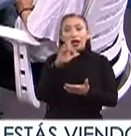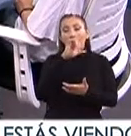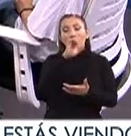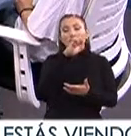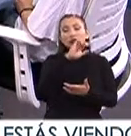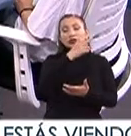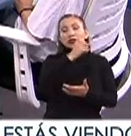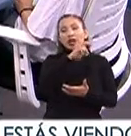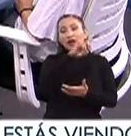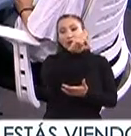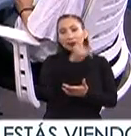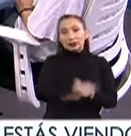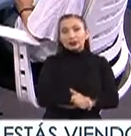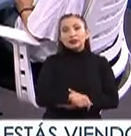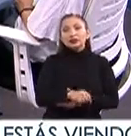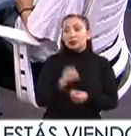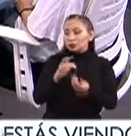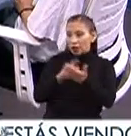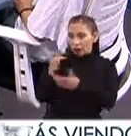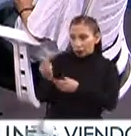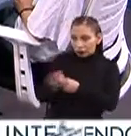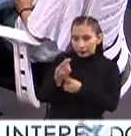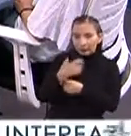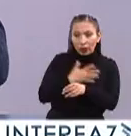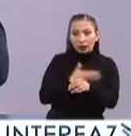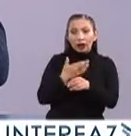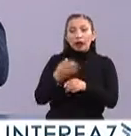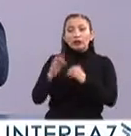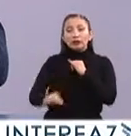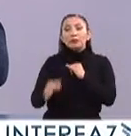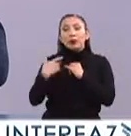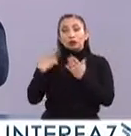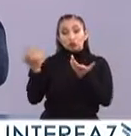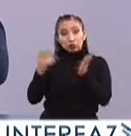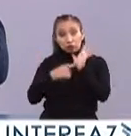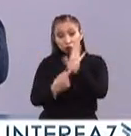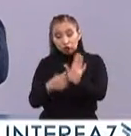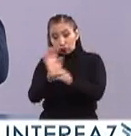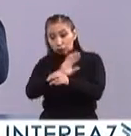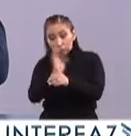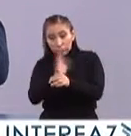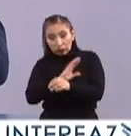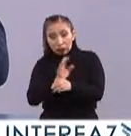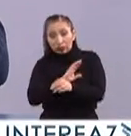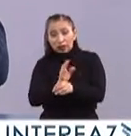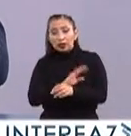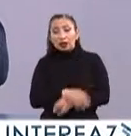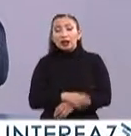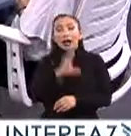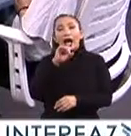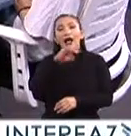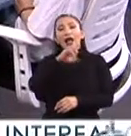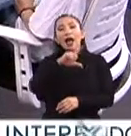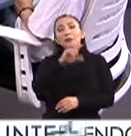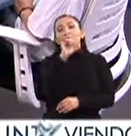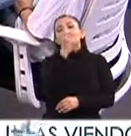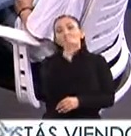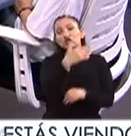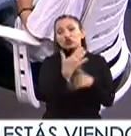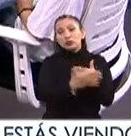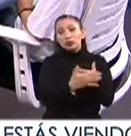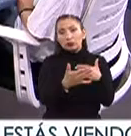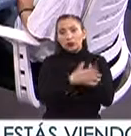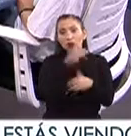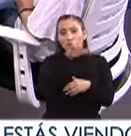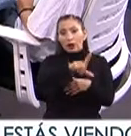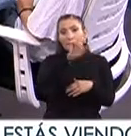León Chávez Texeiro, por haber estado con nosotros. Un placer, un honor. Finalmente también se va a transmitir este documental en el Canal 22. Exacto, Canal 22. ¿Cuándo va a ser?